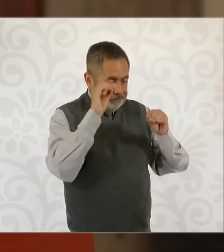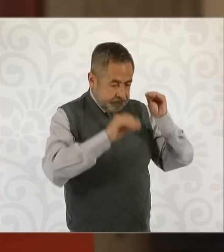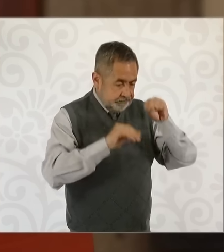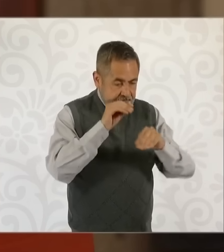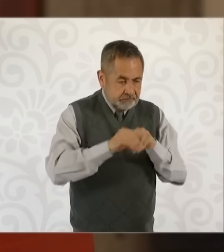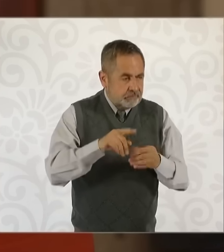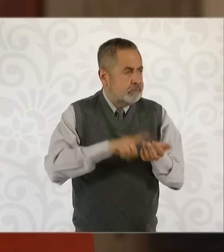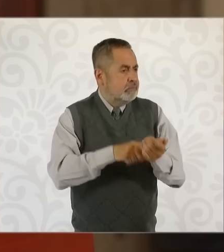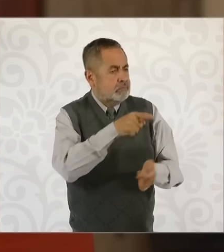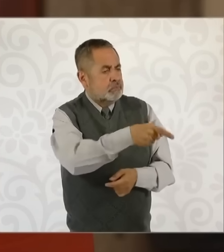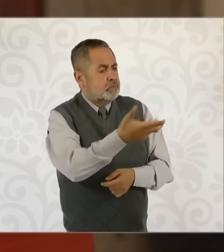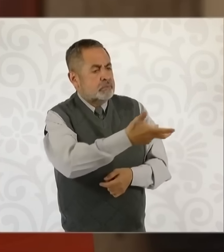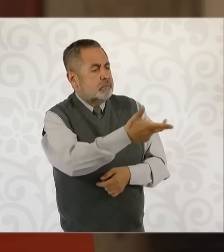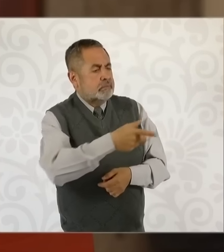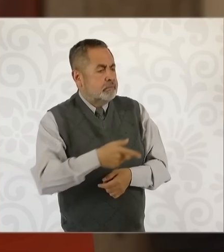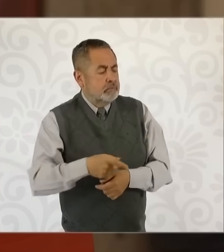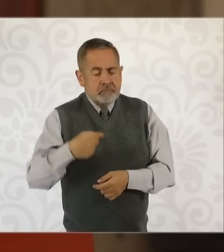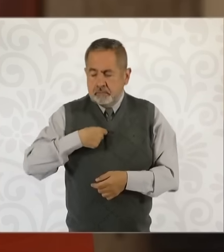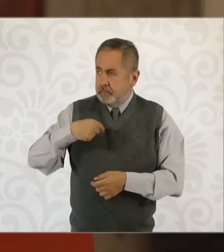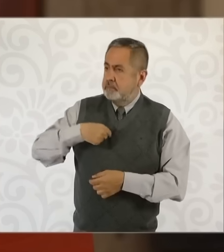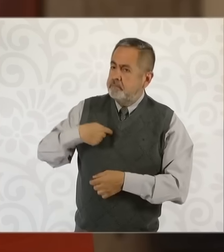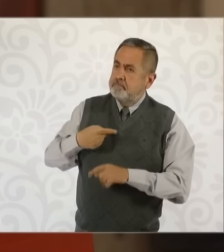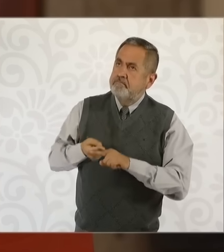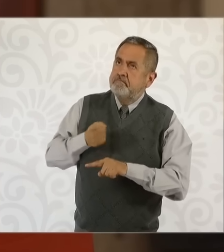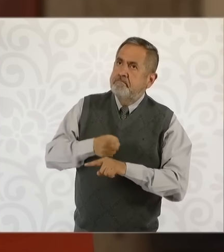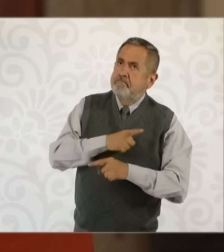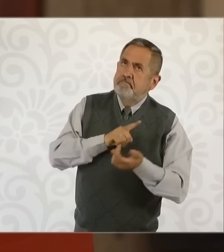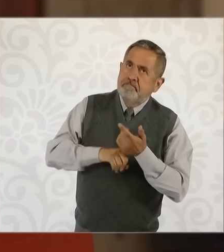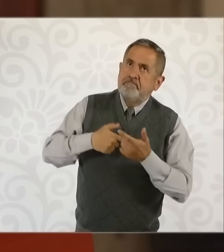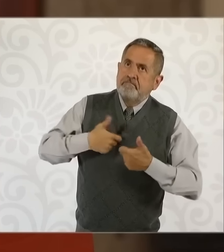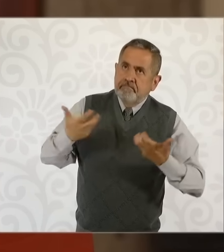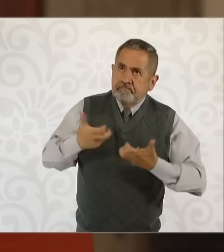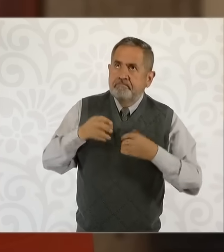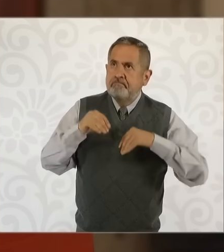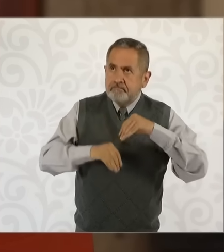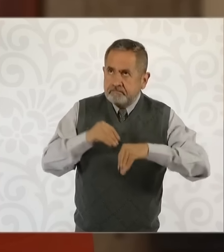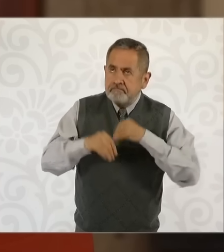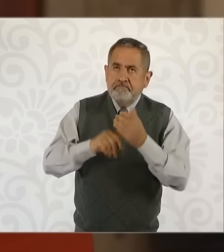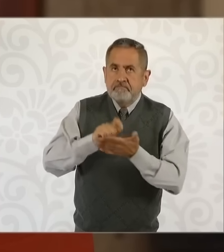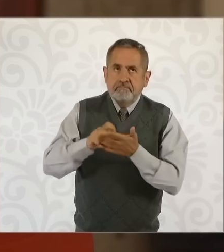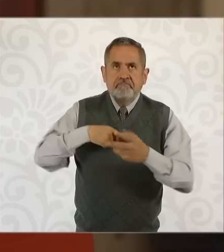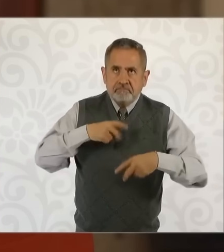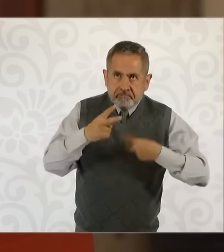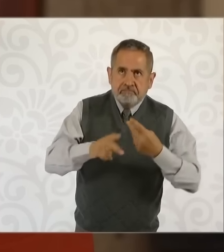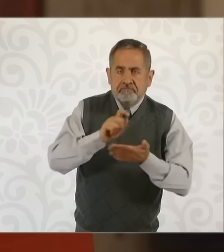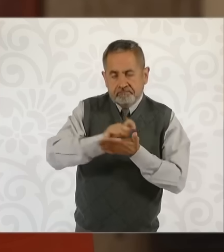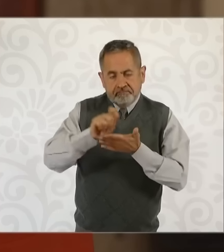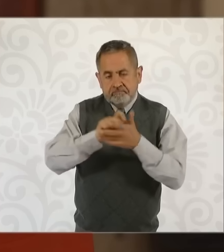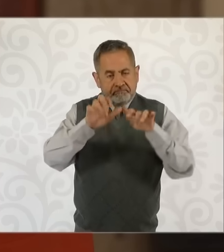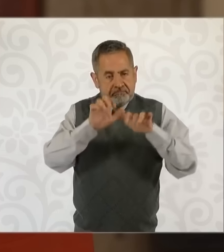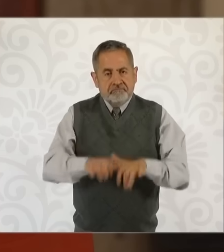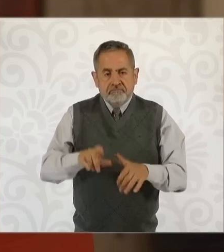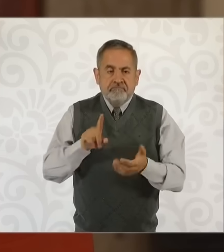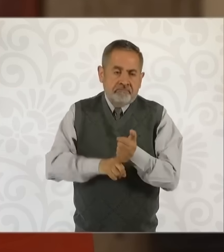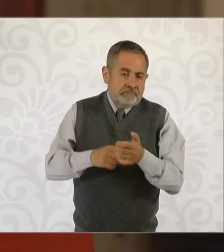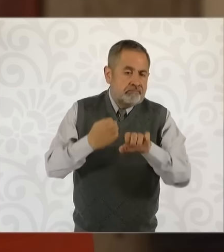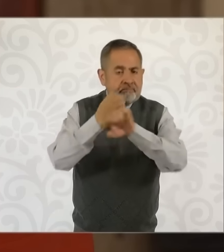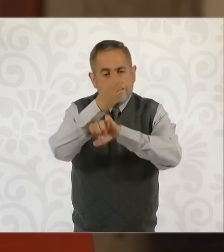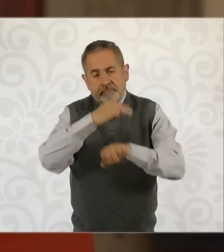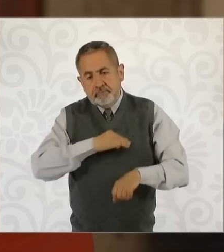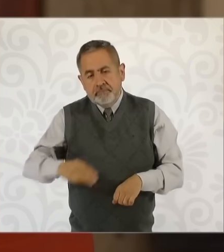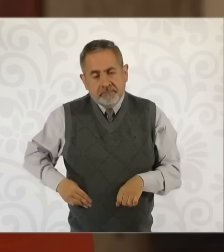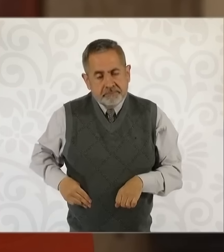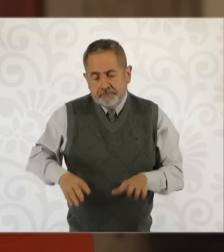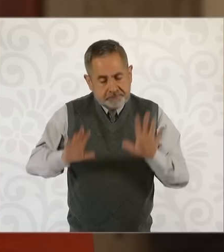y gestiones que desarrollen ante las diversas autoridades federales, de las entidades federativas y de los municipios.